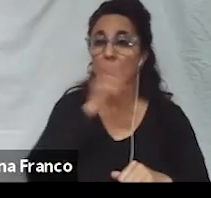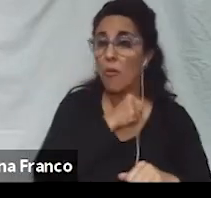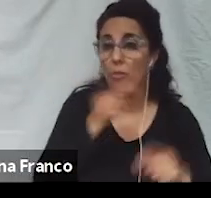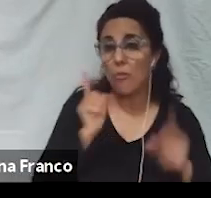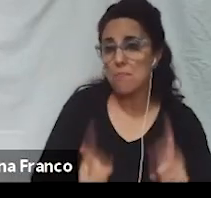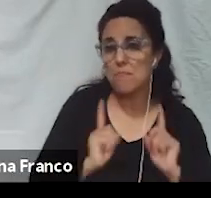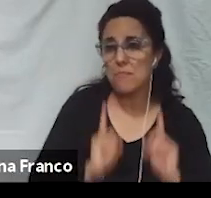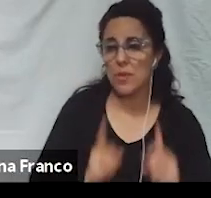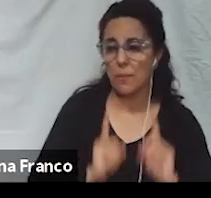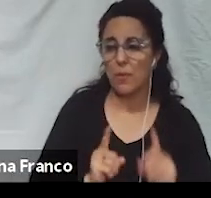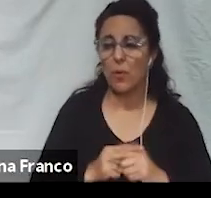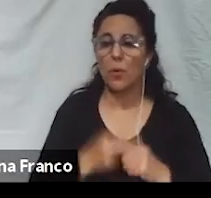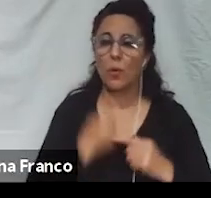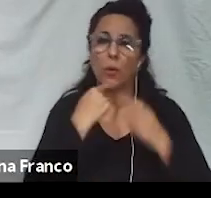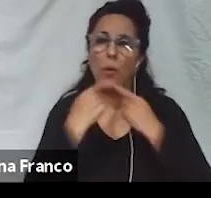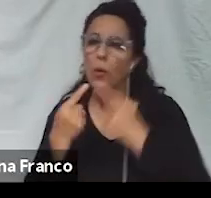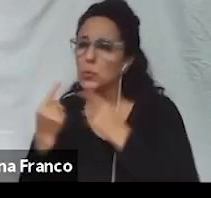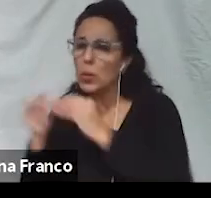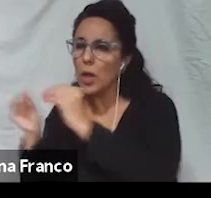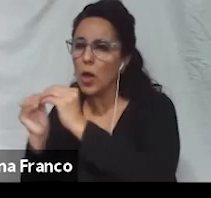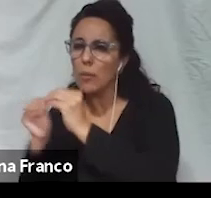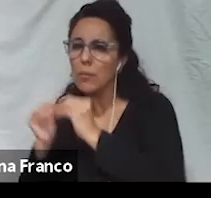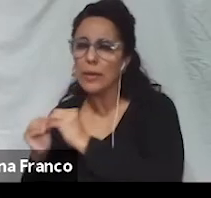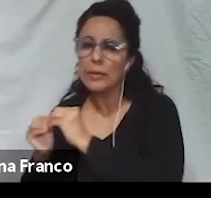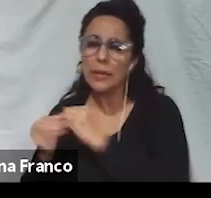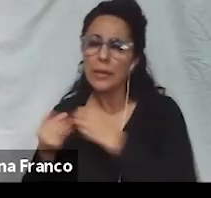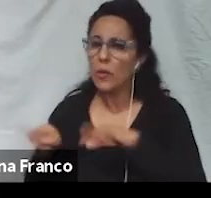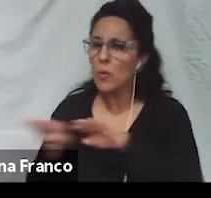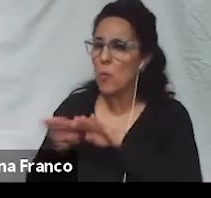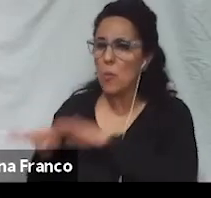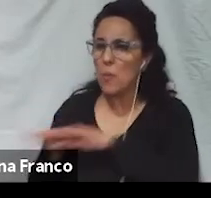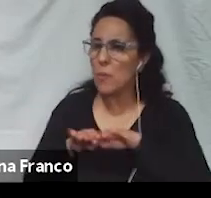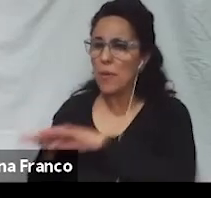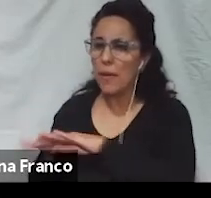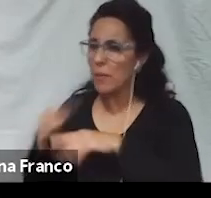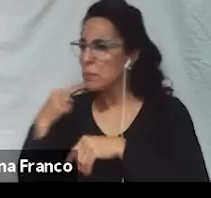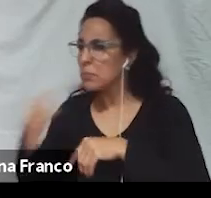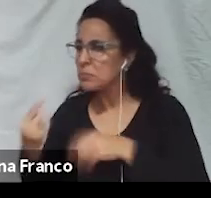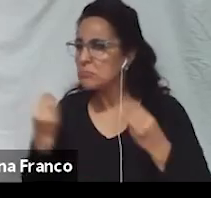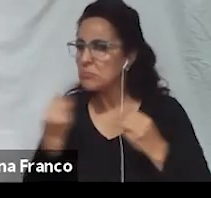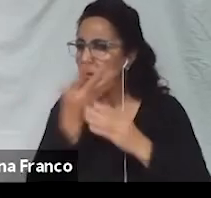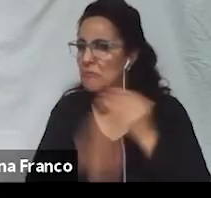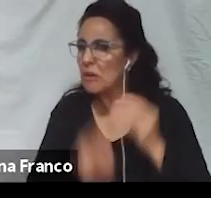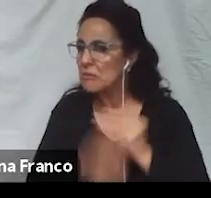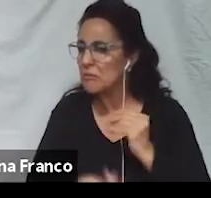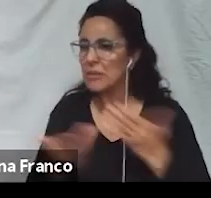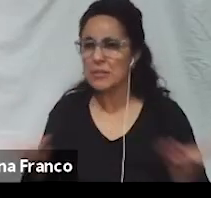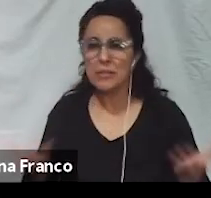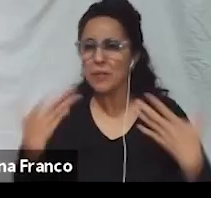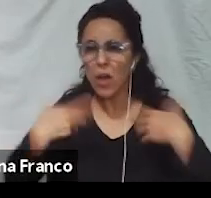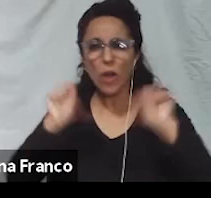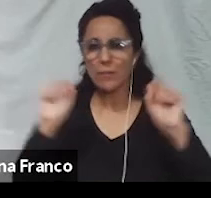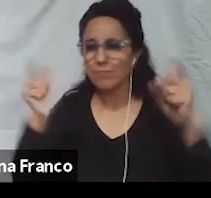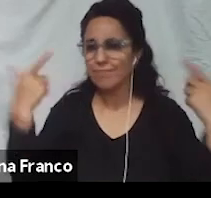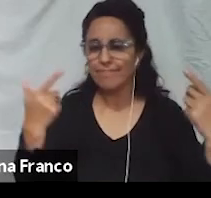era el mismo, y lo vi yo, lo consulté con colegas y con gente que también trabaja en accesibilidad de otras áreas, y no